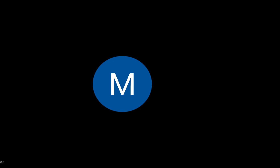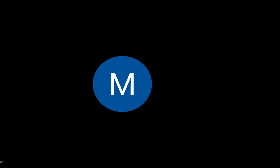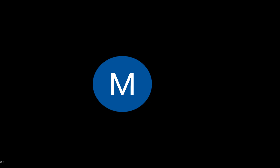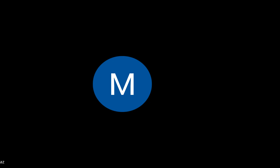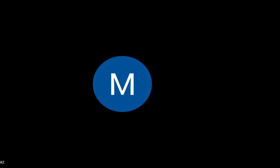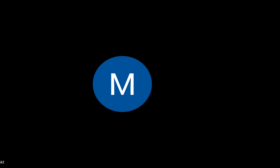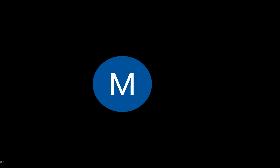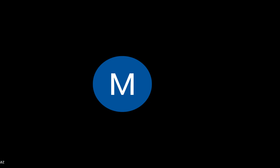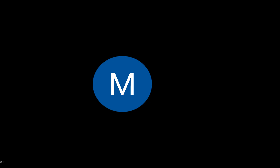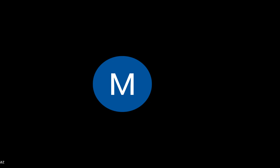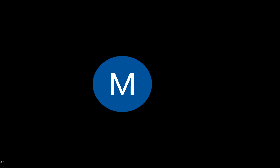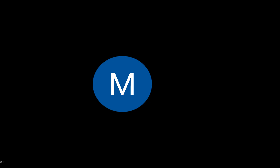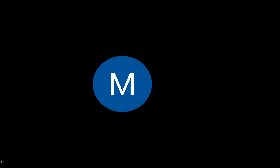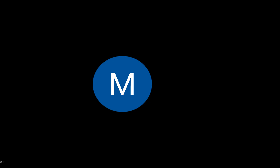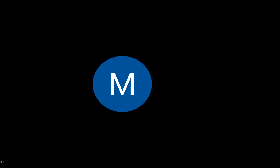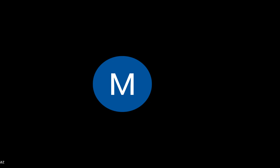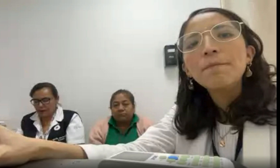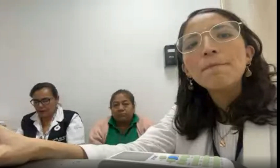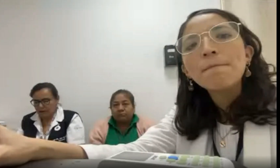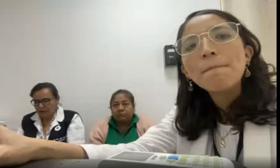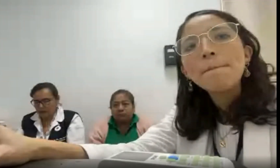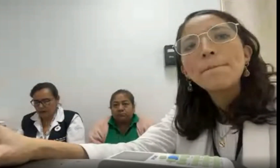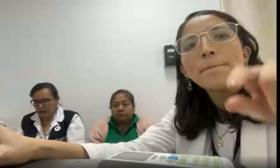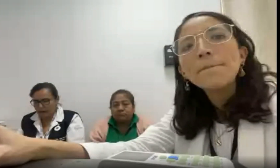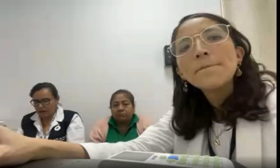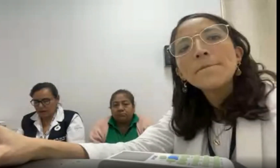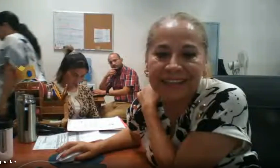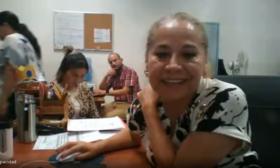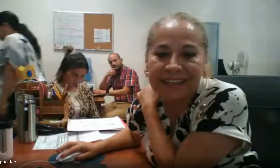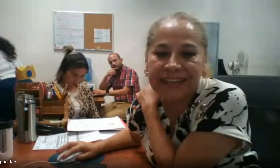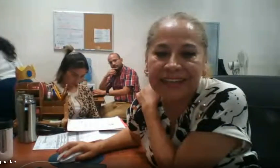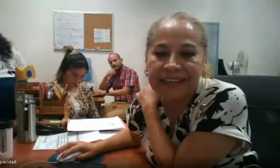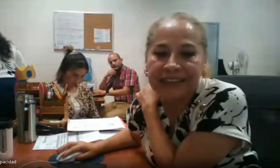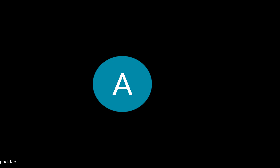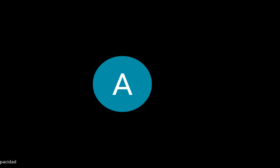De acuerdo, gracias. Gracias, doctora. Gracias.